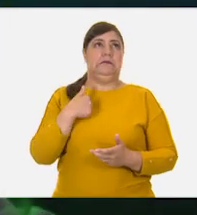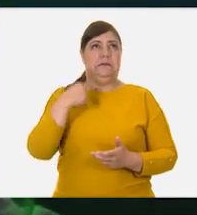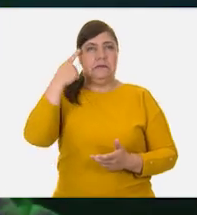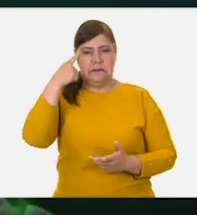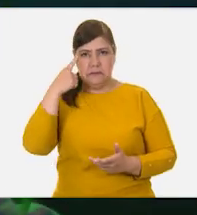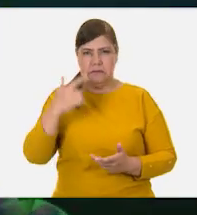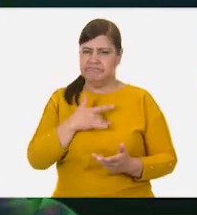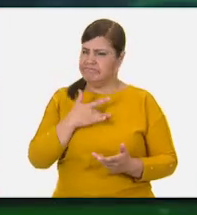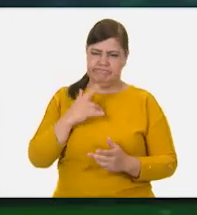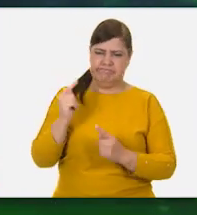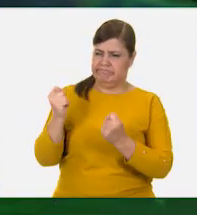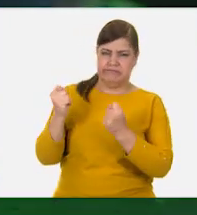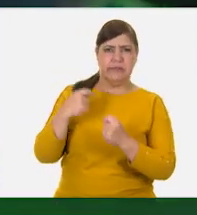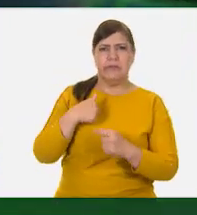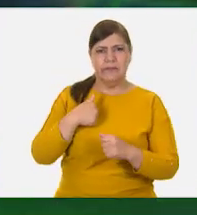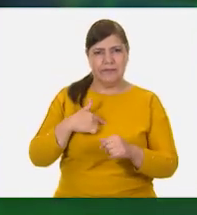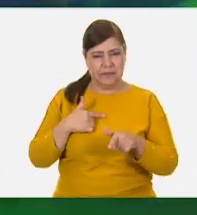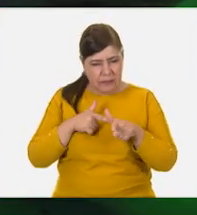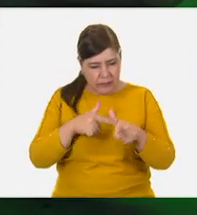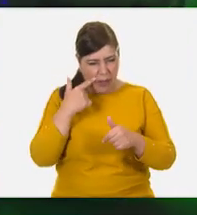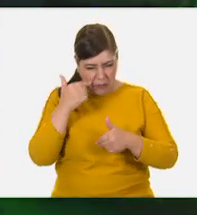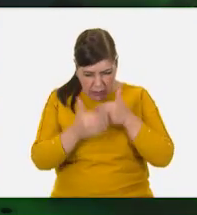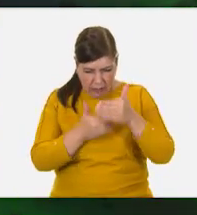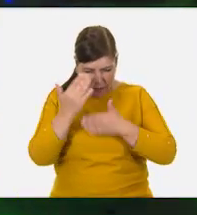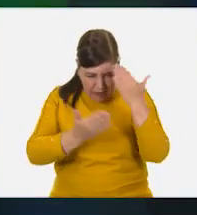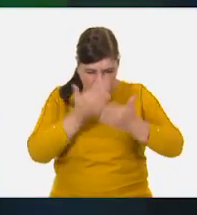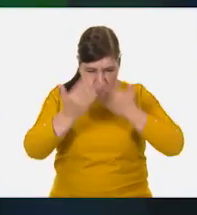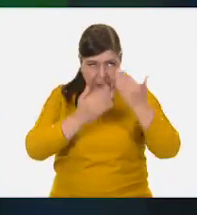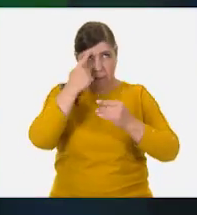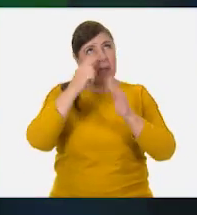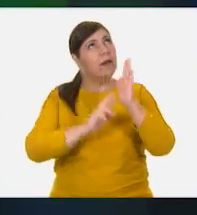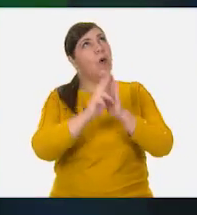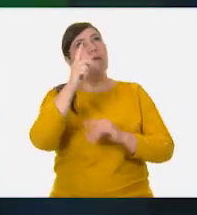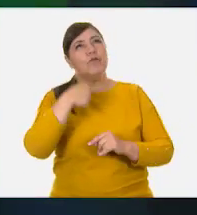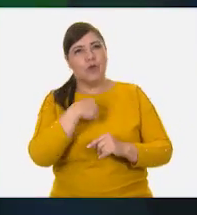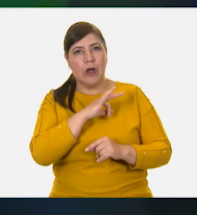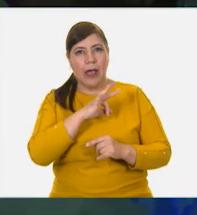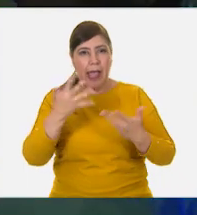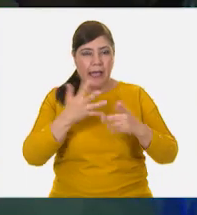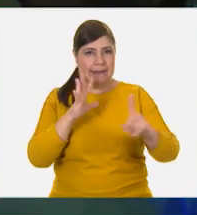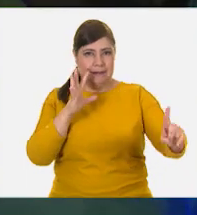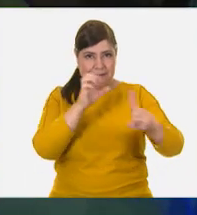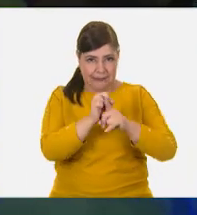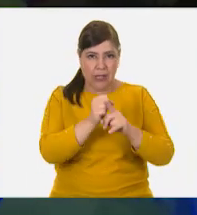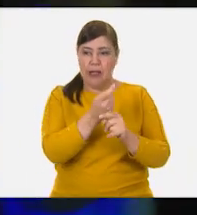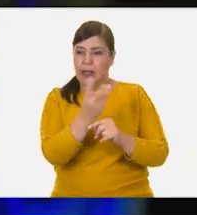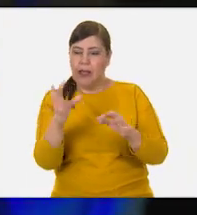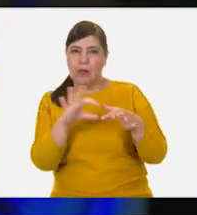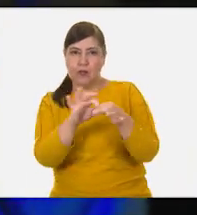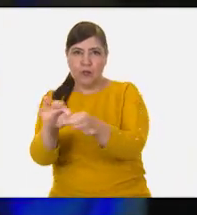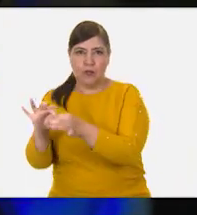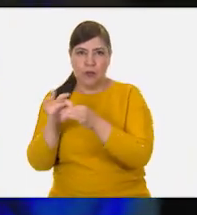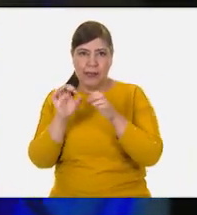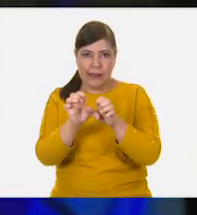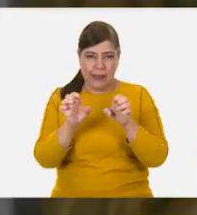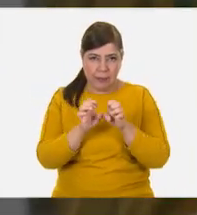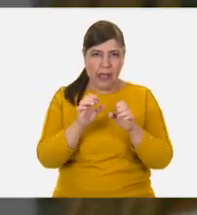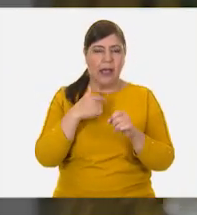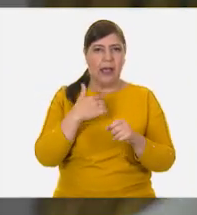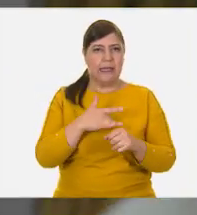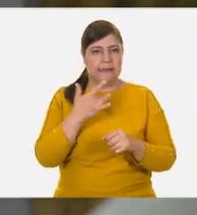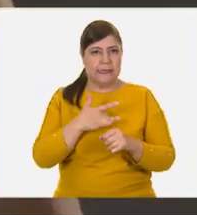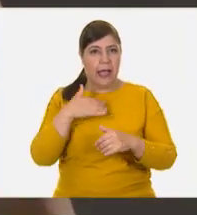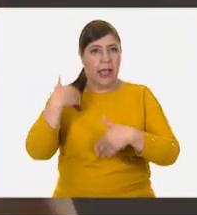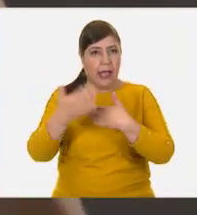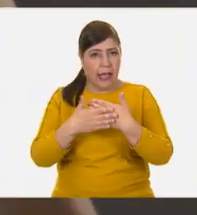para estudiar y trabajar en crear algo que algún día fuera al espacio, y lo logré. Así que junto con otros científicos creamos un sensor que viajará